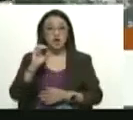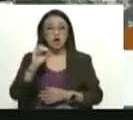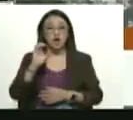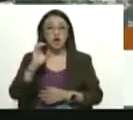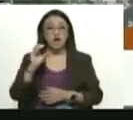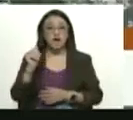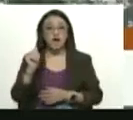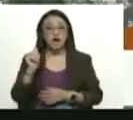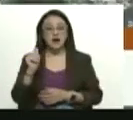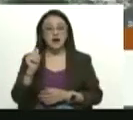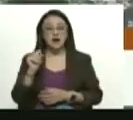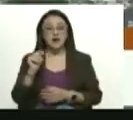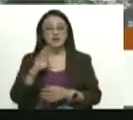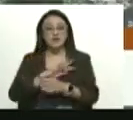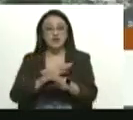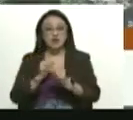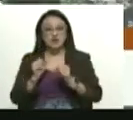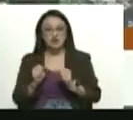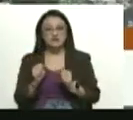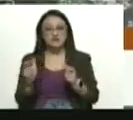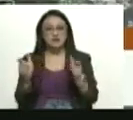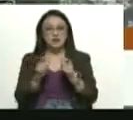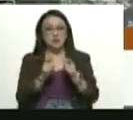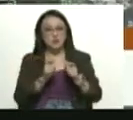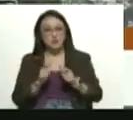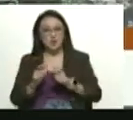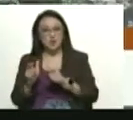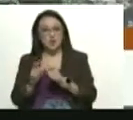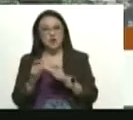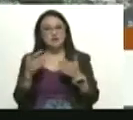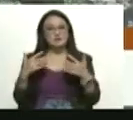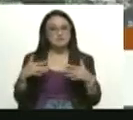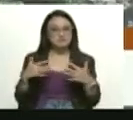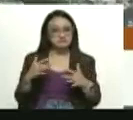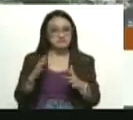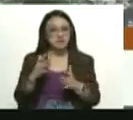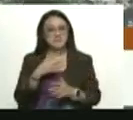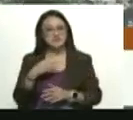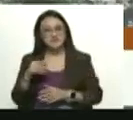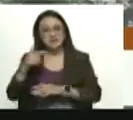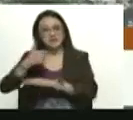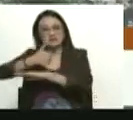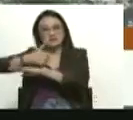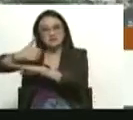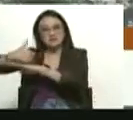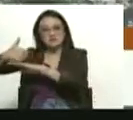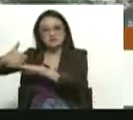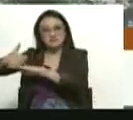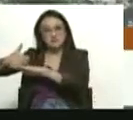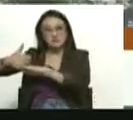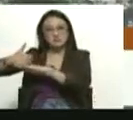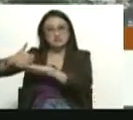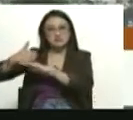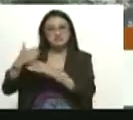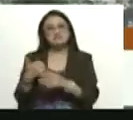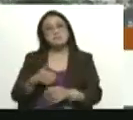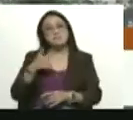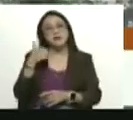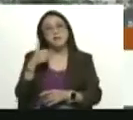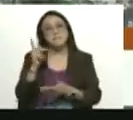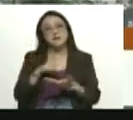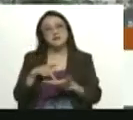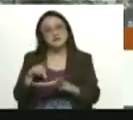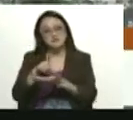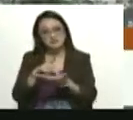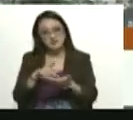fortalecida, con reuniones regulares de presidentes y autoridades, con una mayor participación de